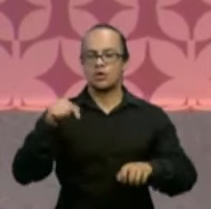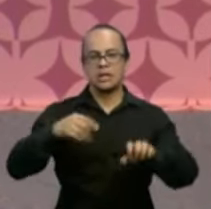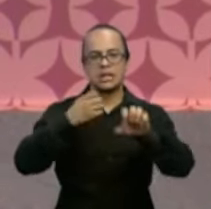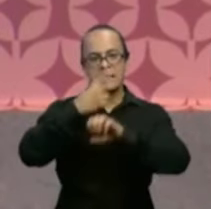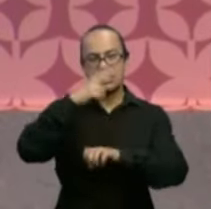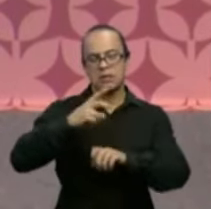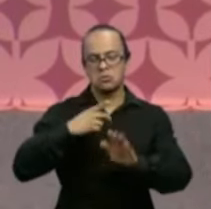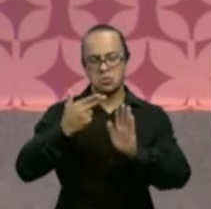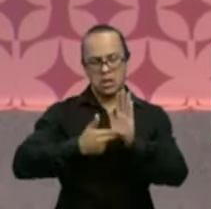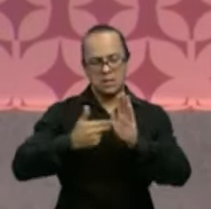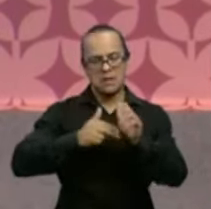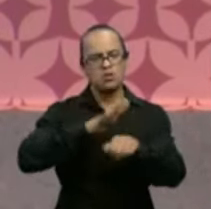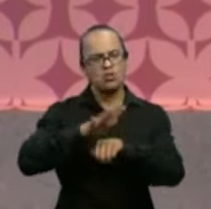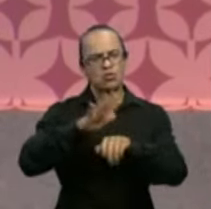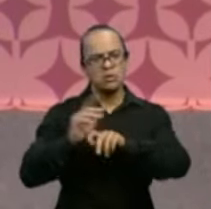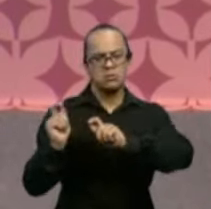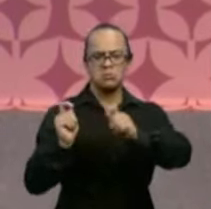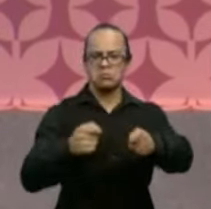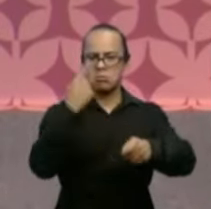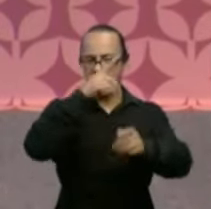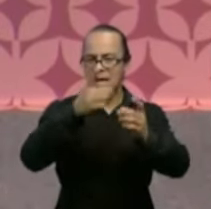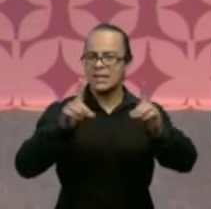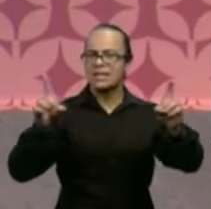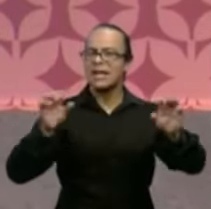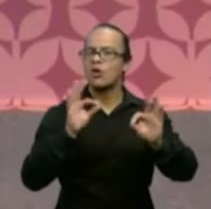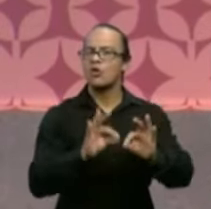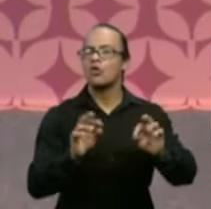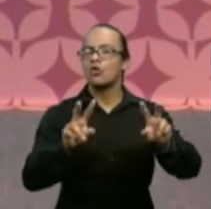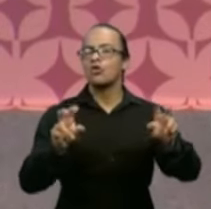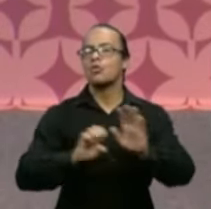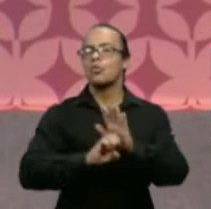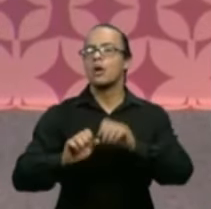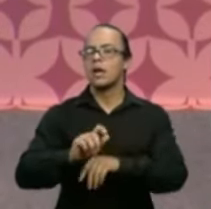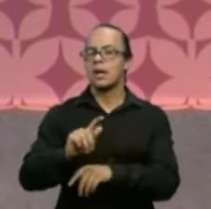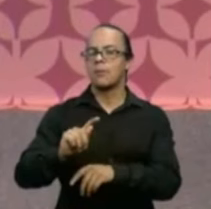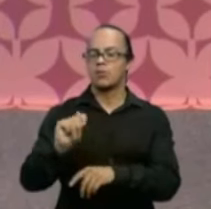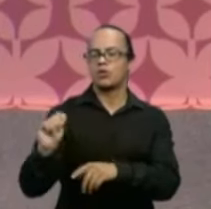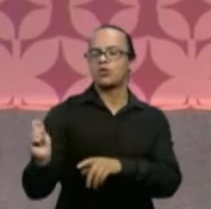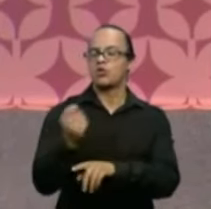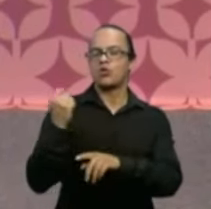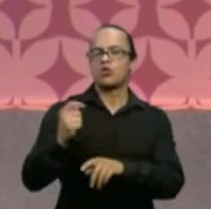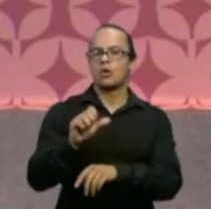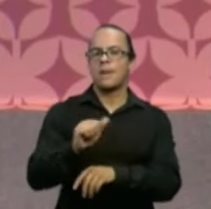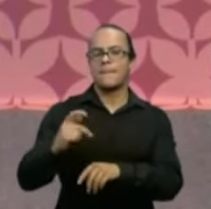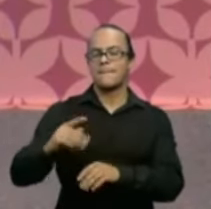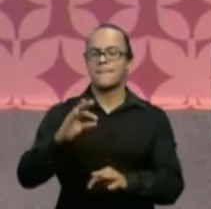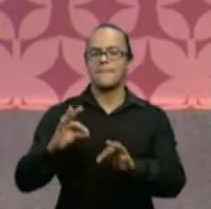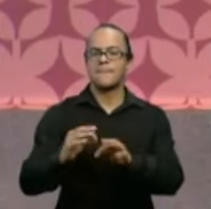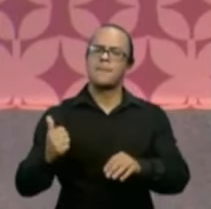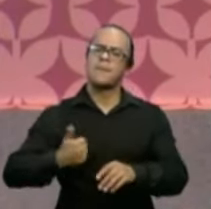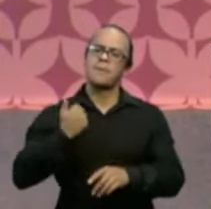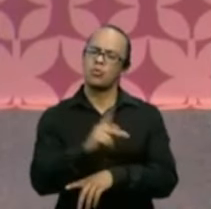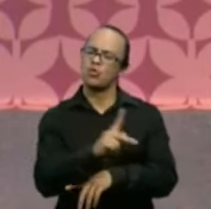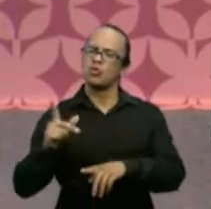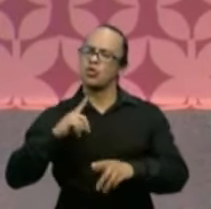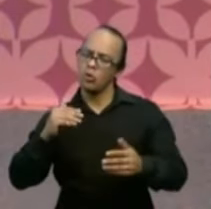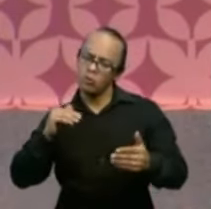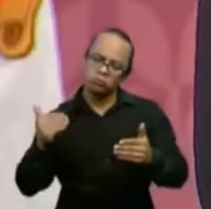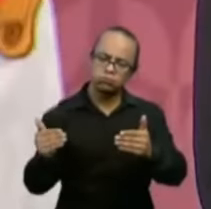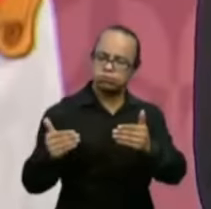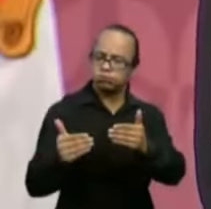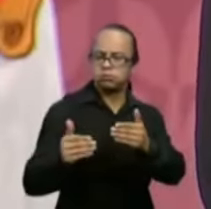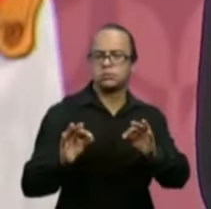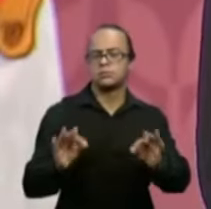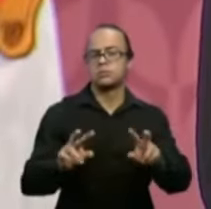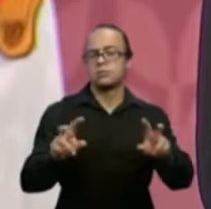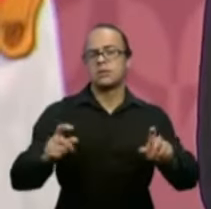su preparación y crecimiento. En la era del conocimiento digital, nadie se va a quedar afuera y nadie se va a quedar atrás.